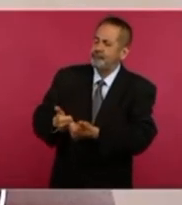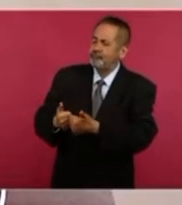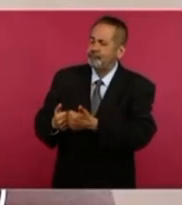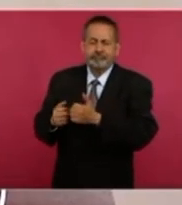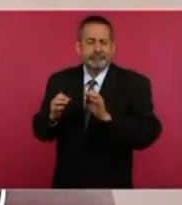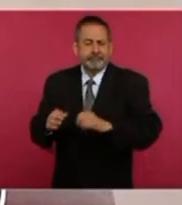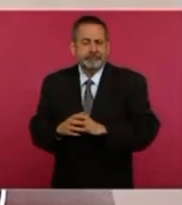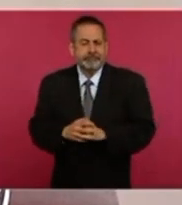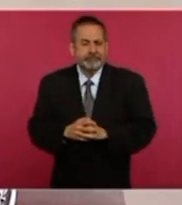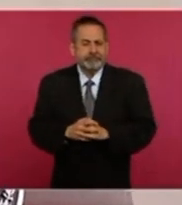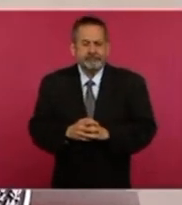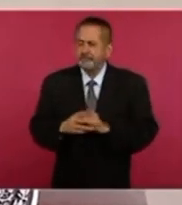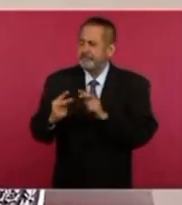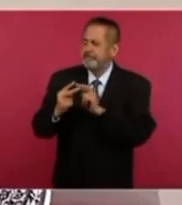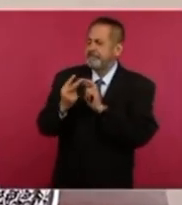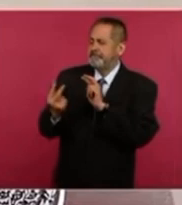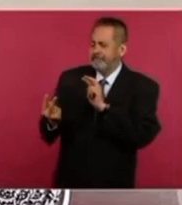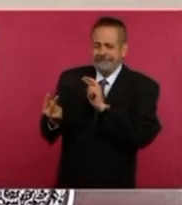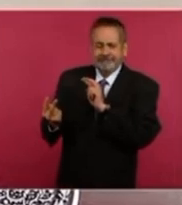por una vecindad fraterna